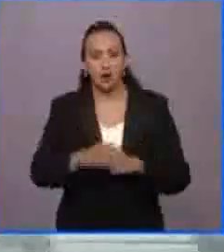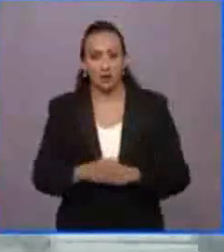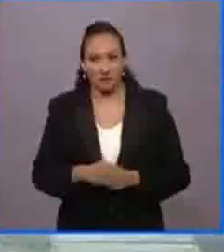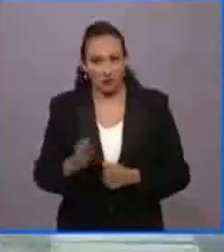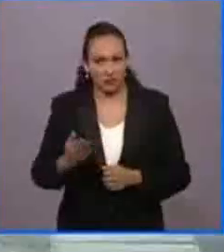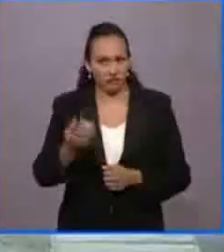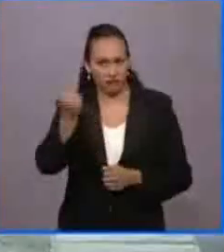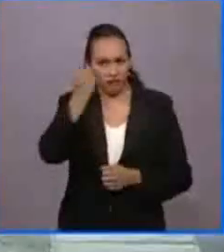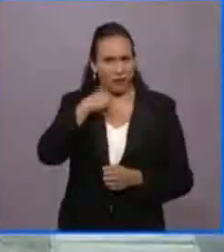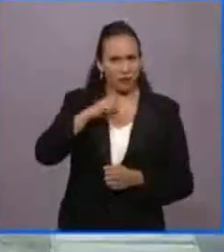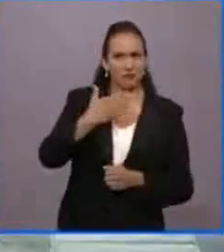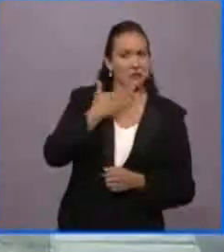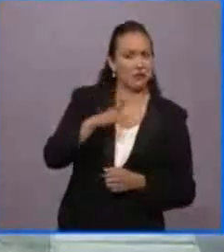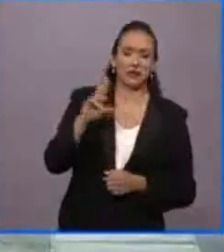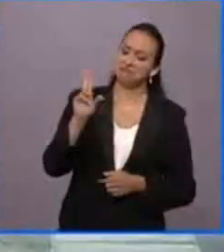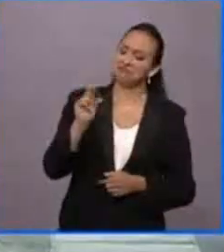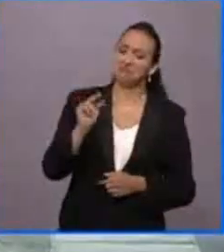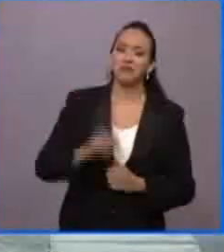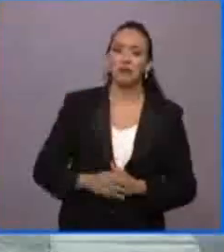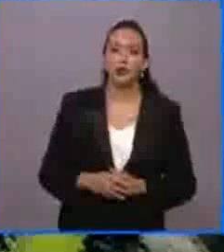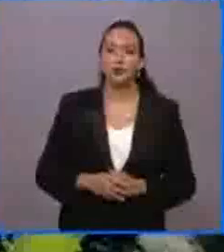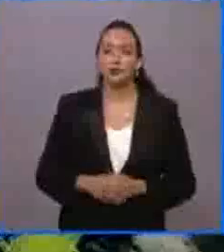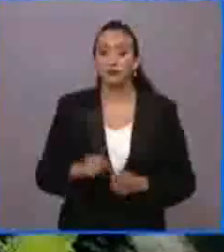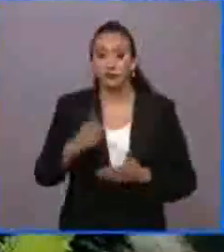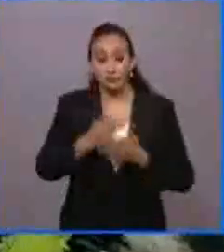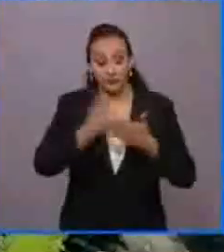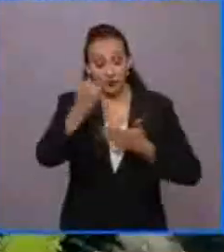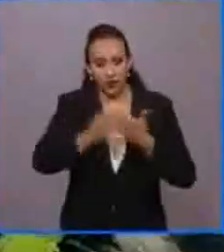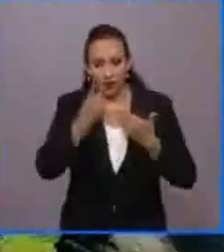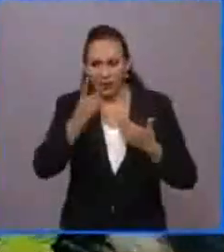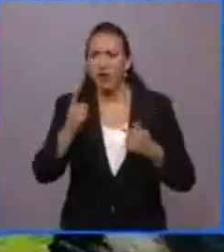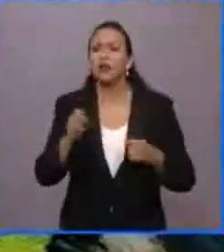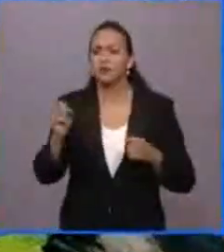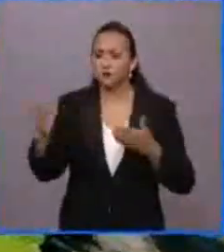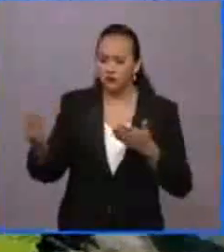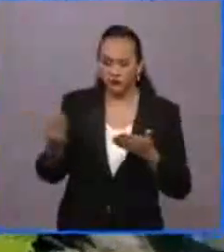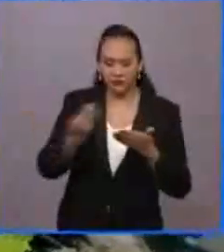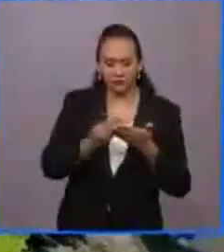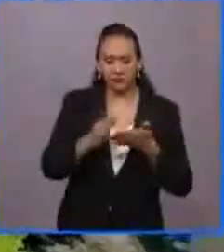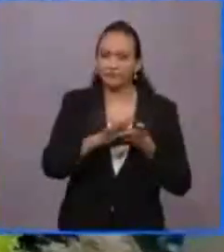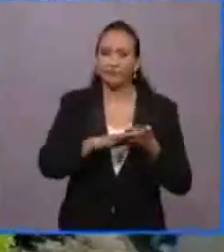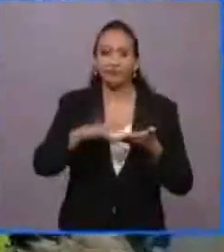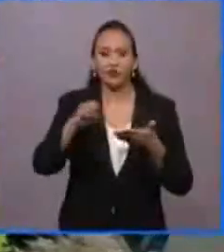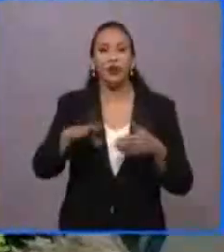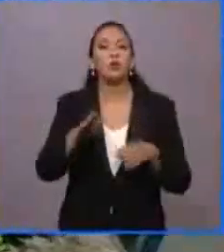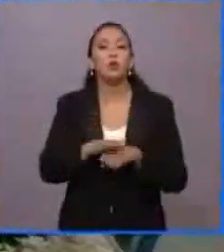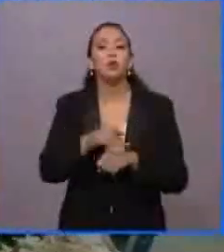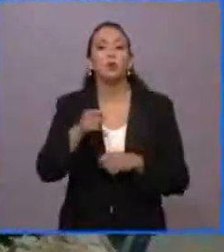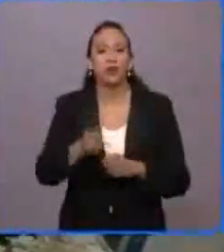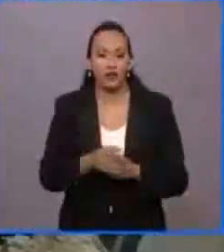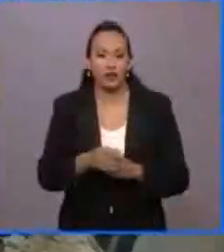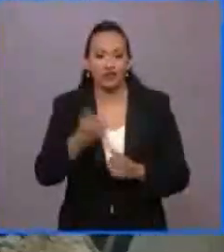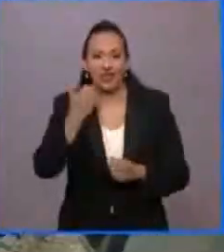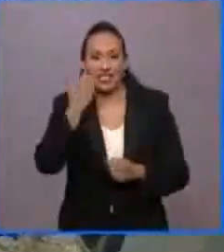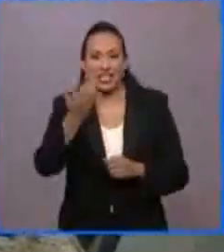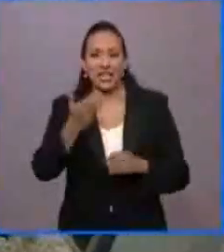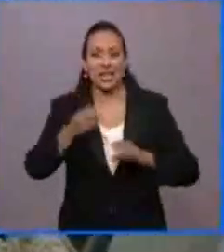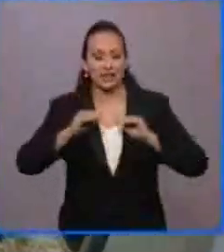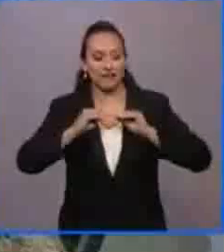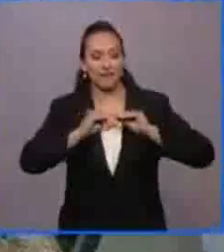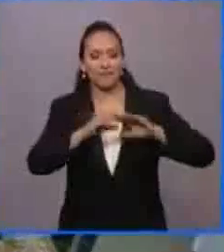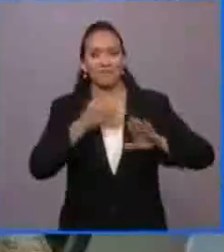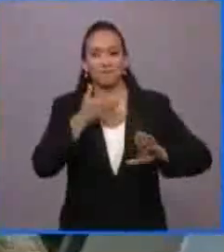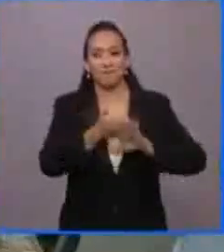gozar de buena reputación. El proyecto propone desechar los recursos por la inviabilidad de los efectos que pretende el promovente